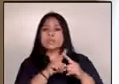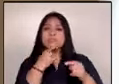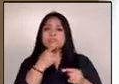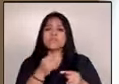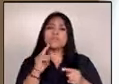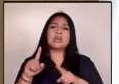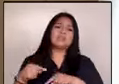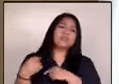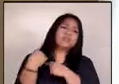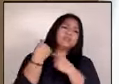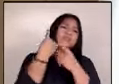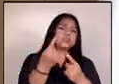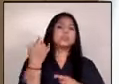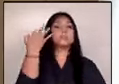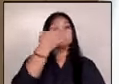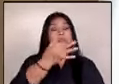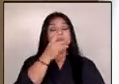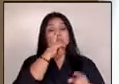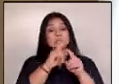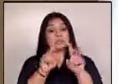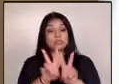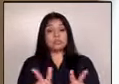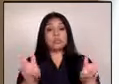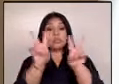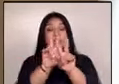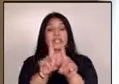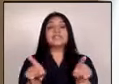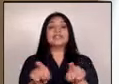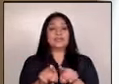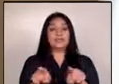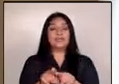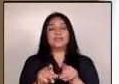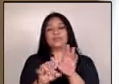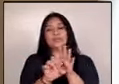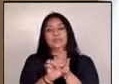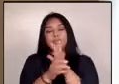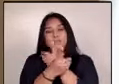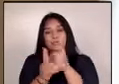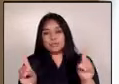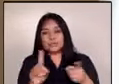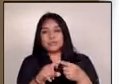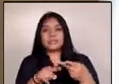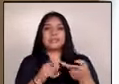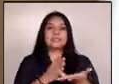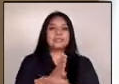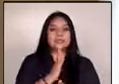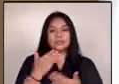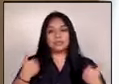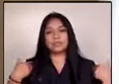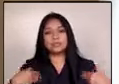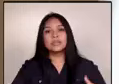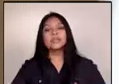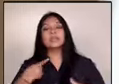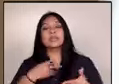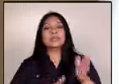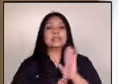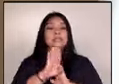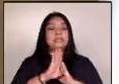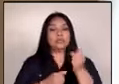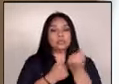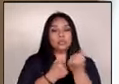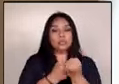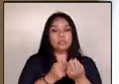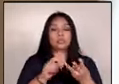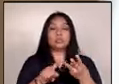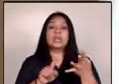plazo pasada en valores compartidos tales como la democracia los Derechos Humanos el desarrollo sostenible y la